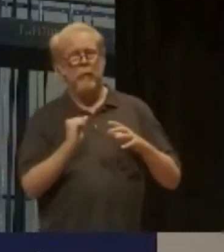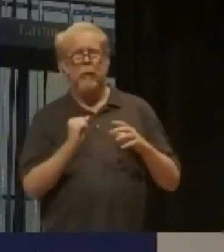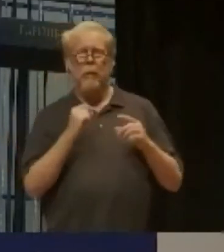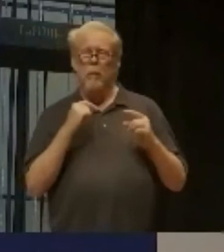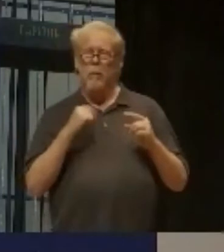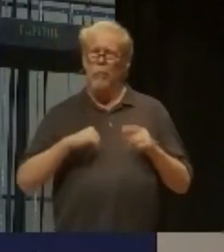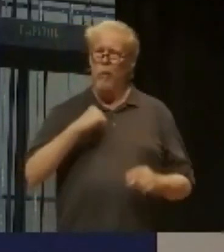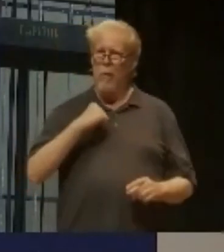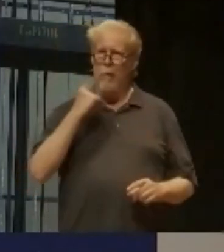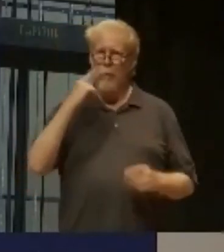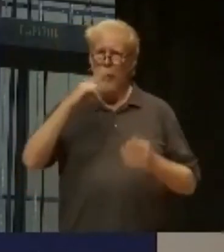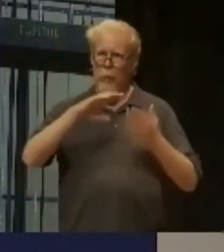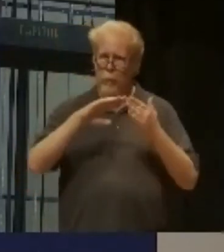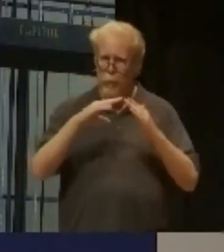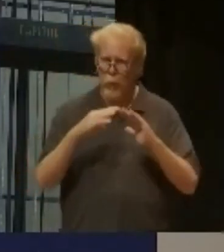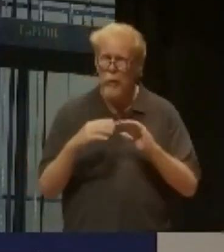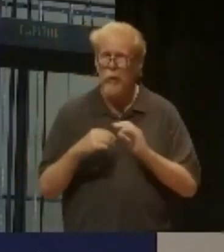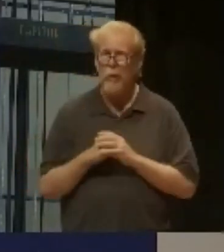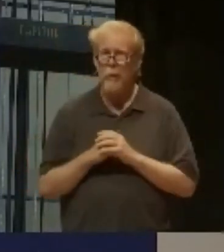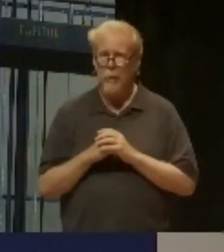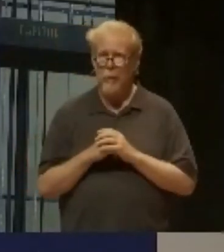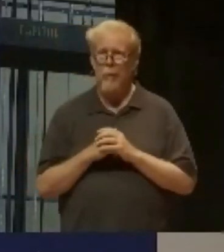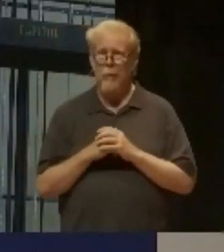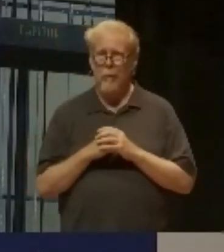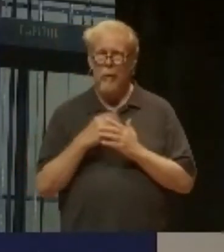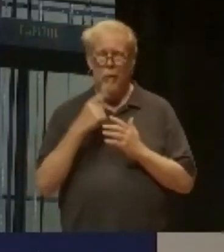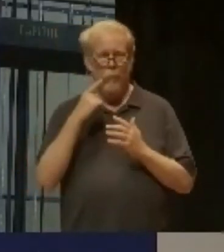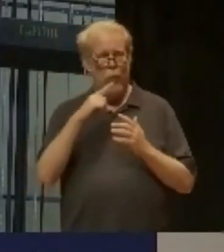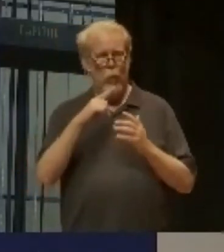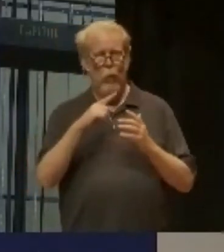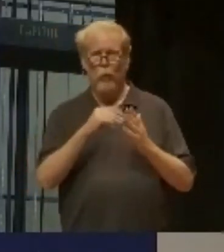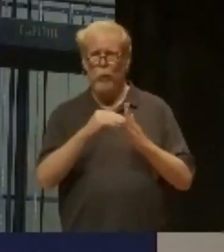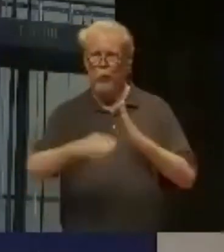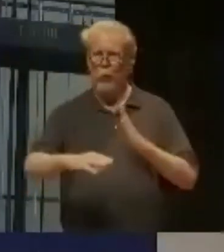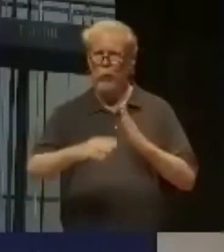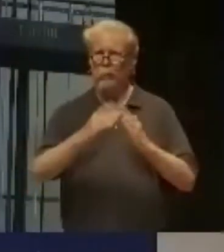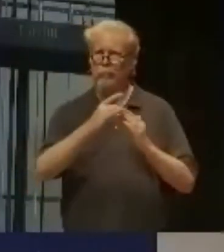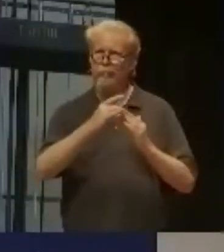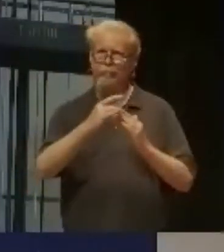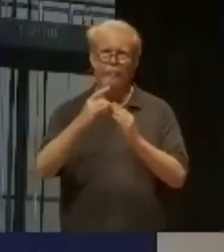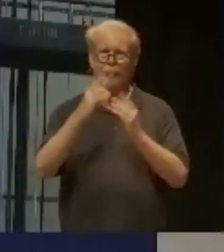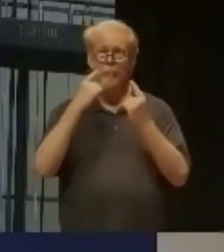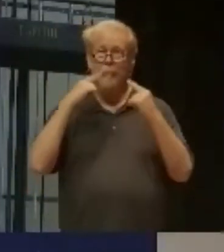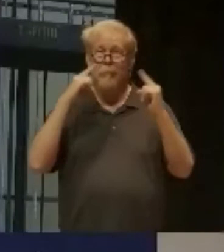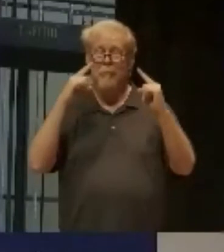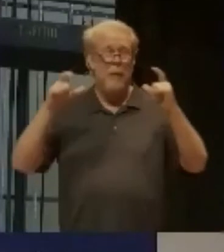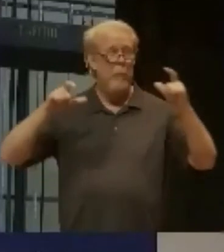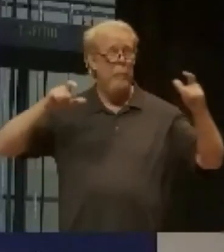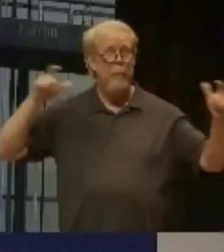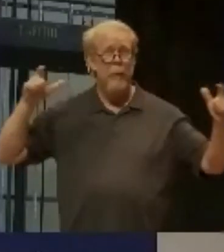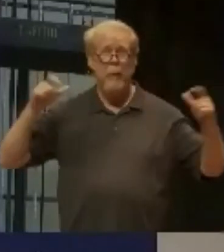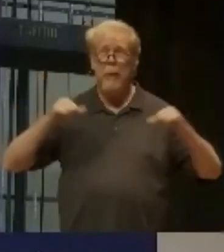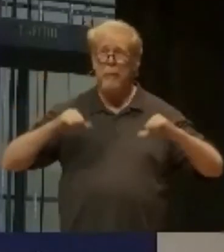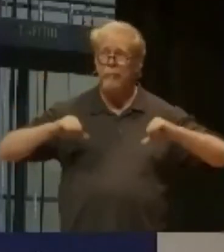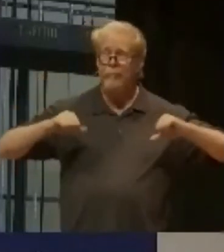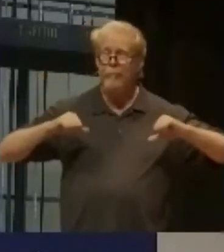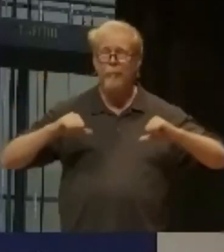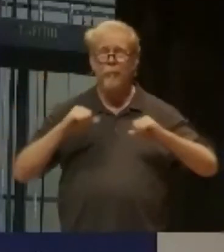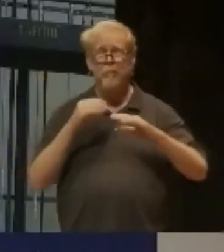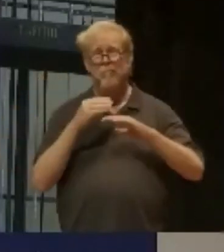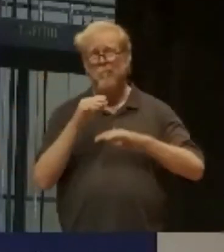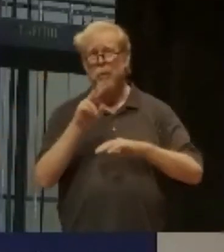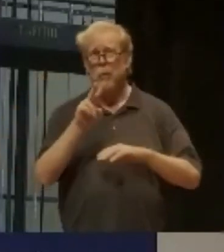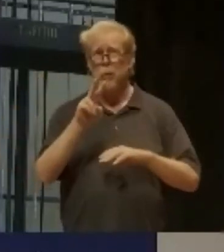que van a ser un orgullo para toda la comunidad y también para el éxito de los estudiantes. Será grande,